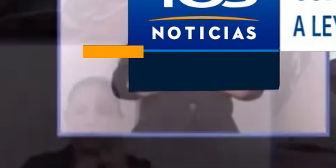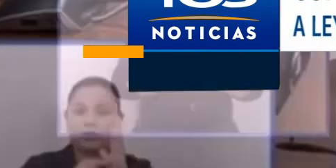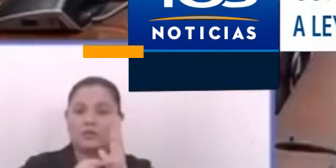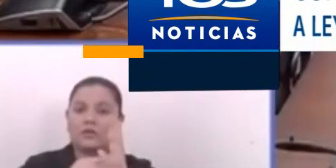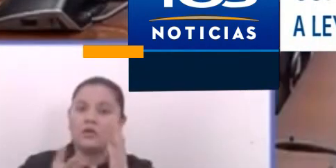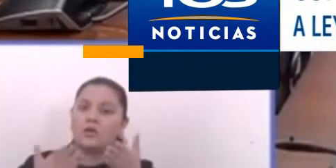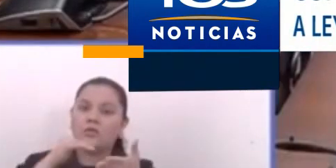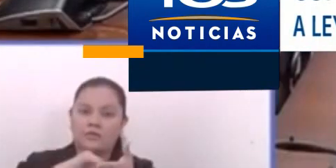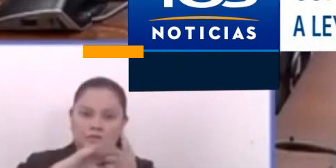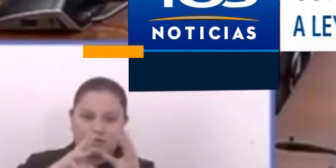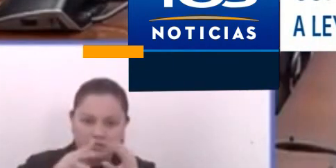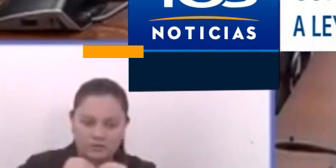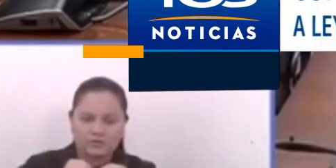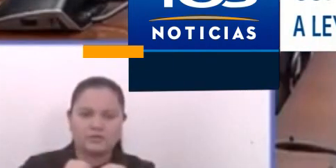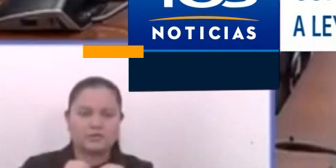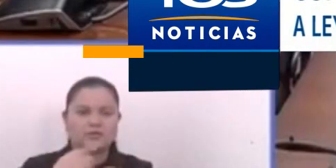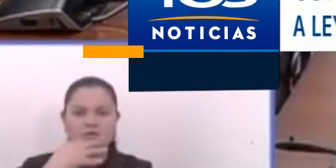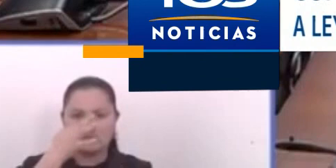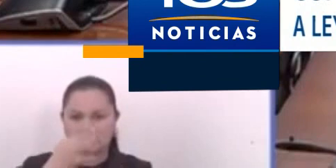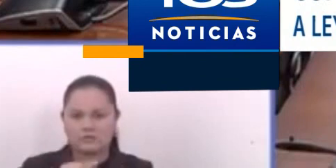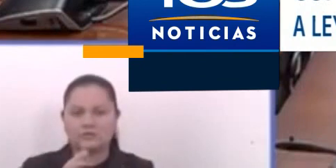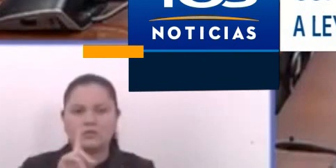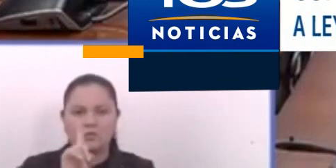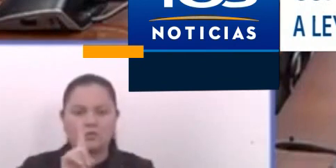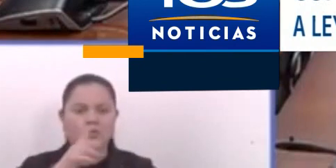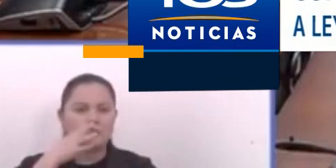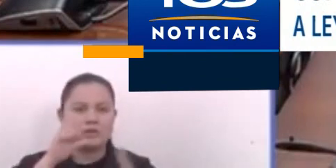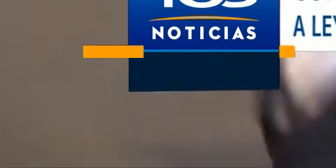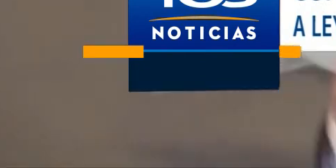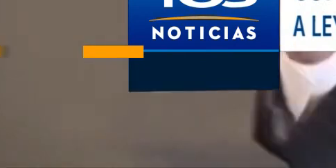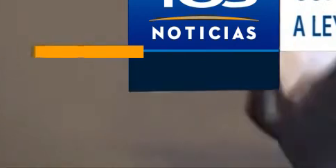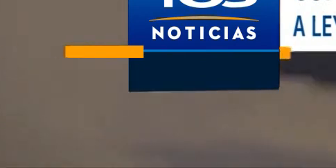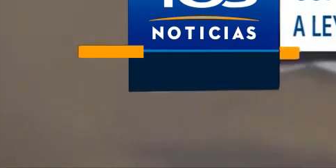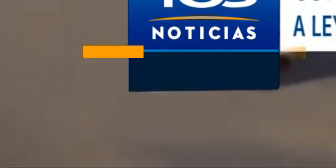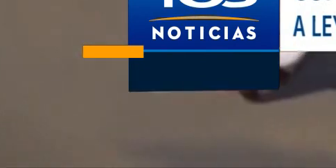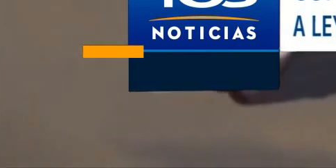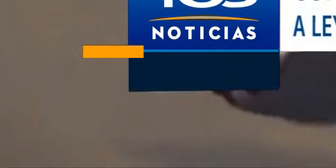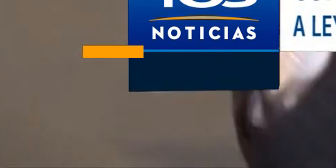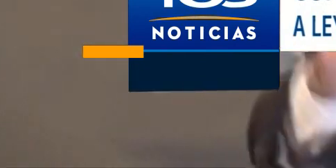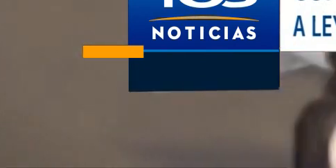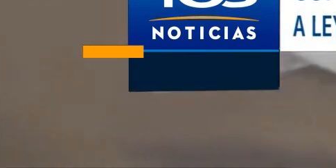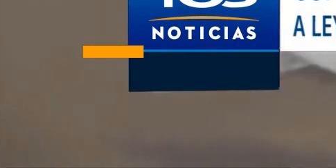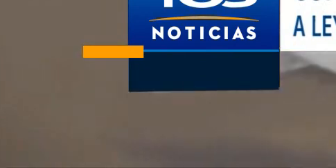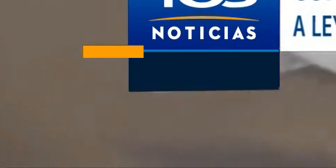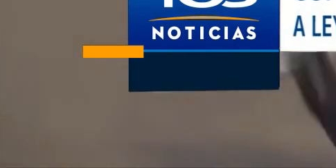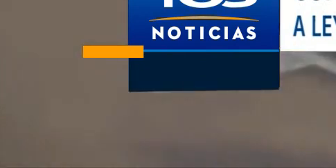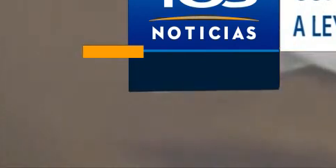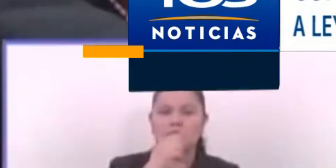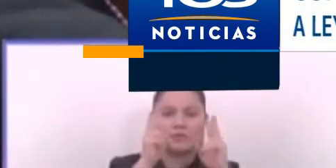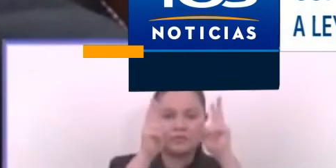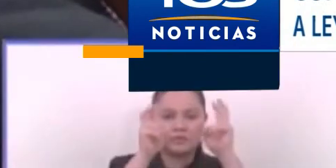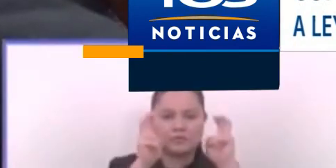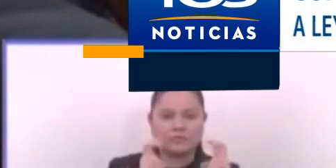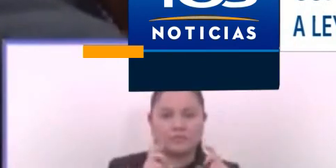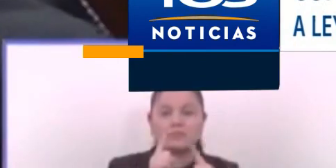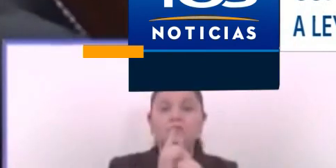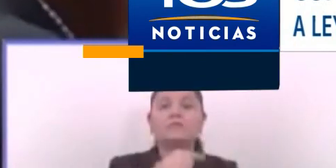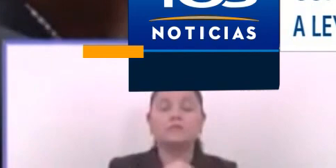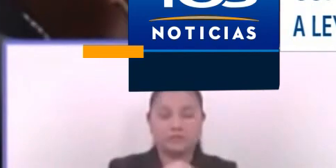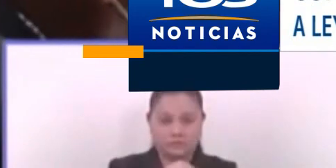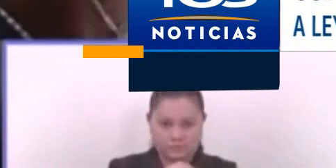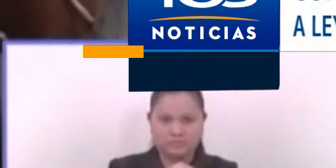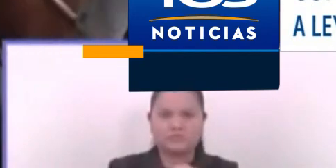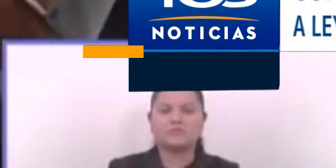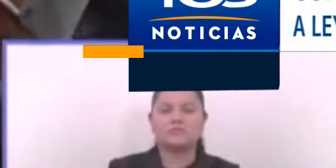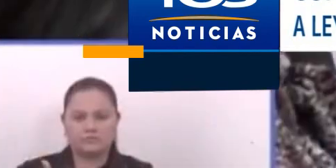parcial a un pliego de reformas a la ley de protección del consumidor presentadas en marzo pasado por el órgano ejecutivo como parte de varias